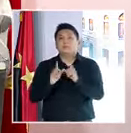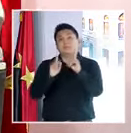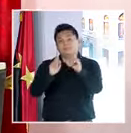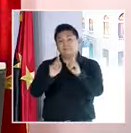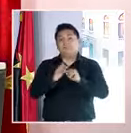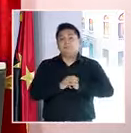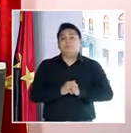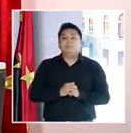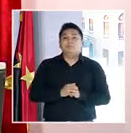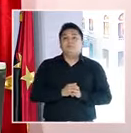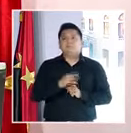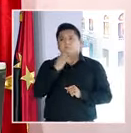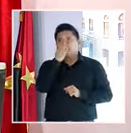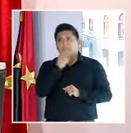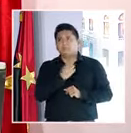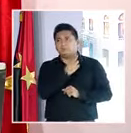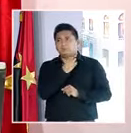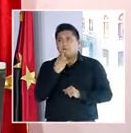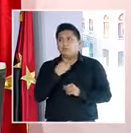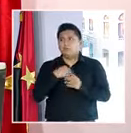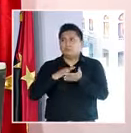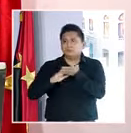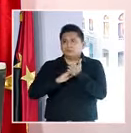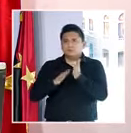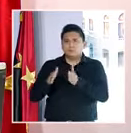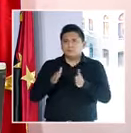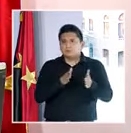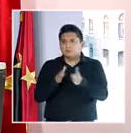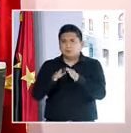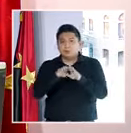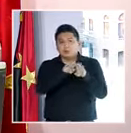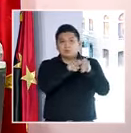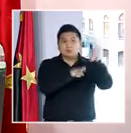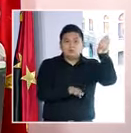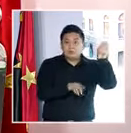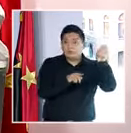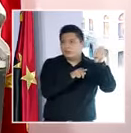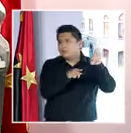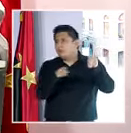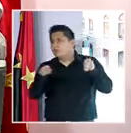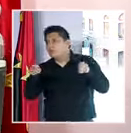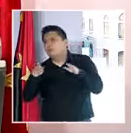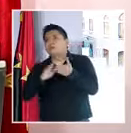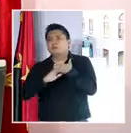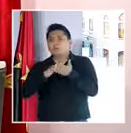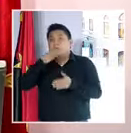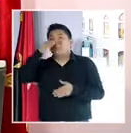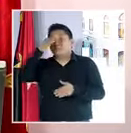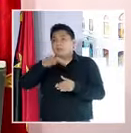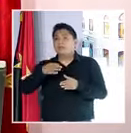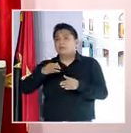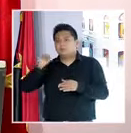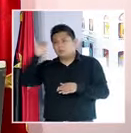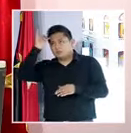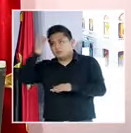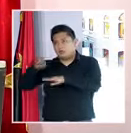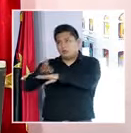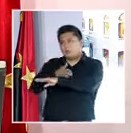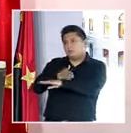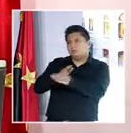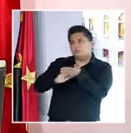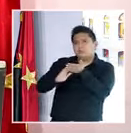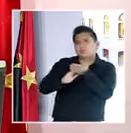embargo, el compromiso de pavimentar entre Chinaco y Tamejué será una realidad. No solo por